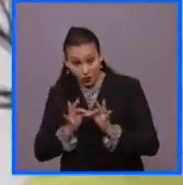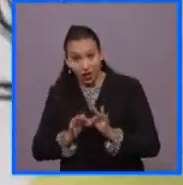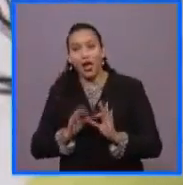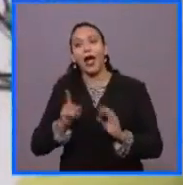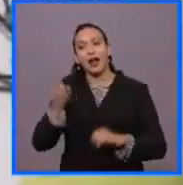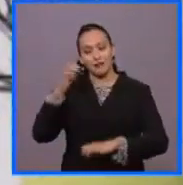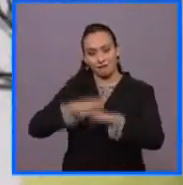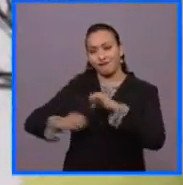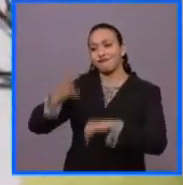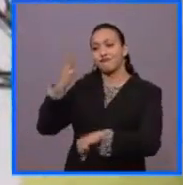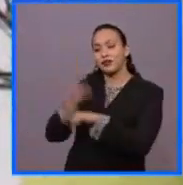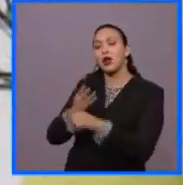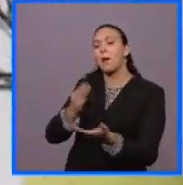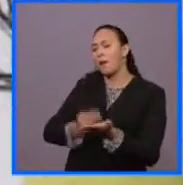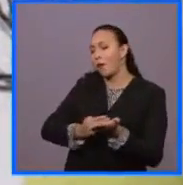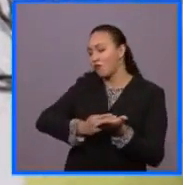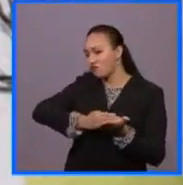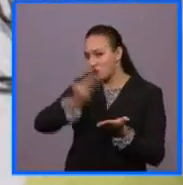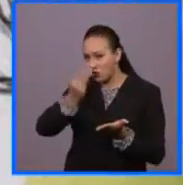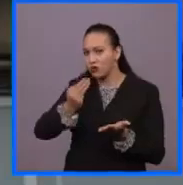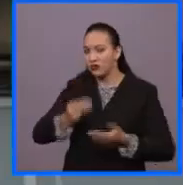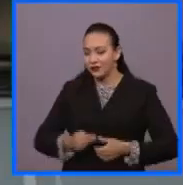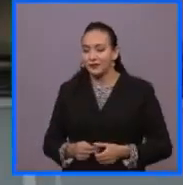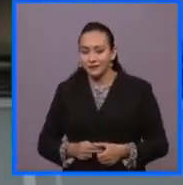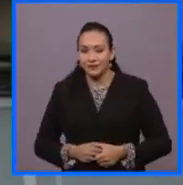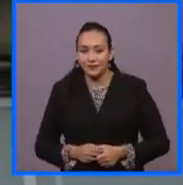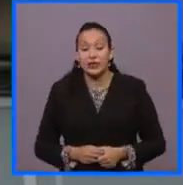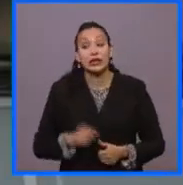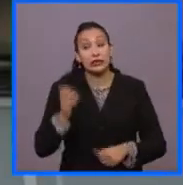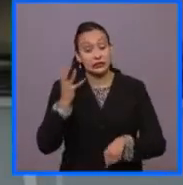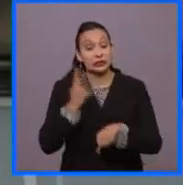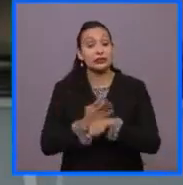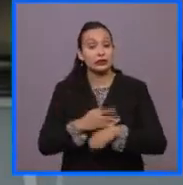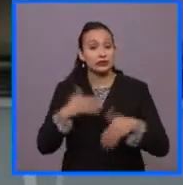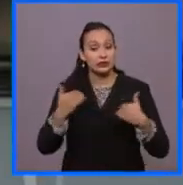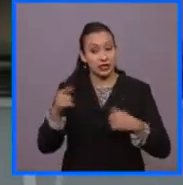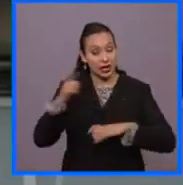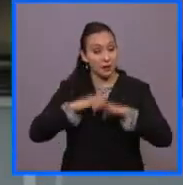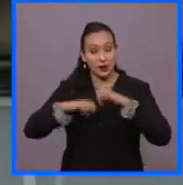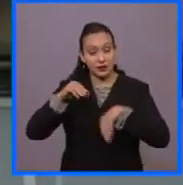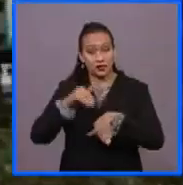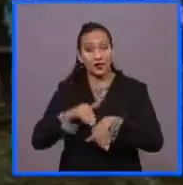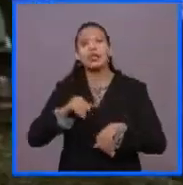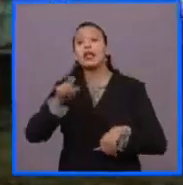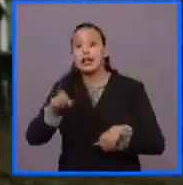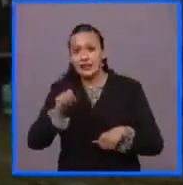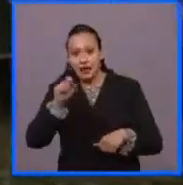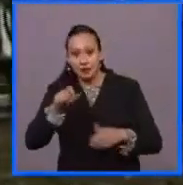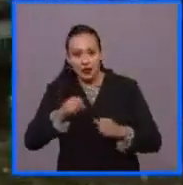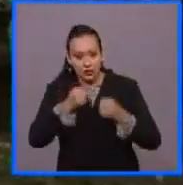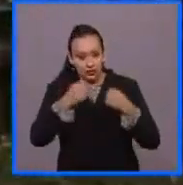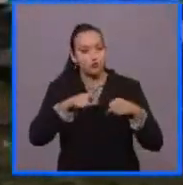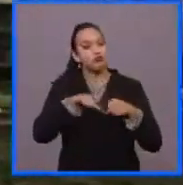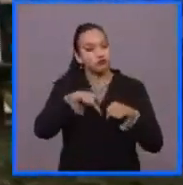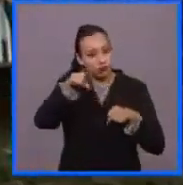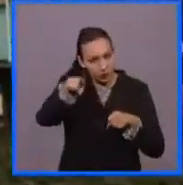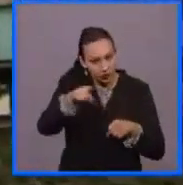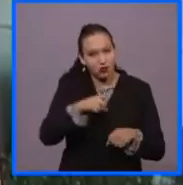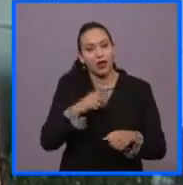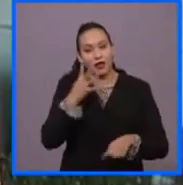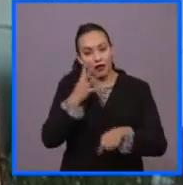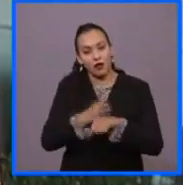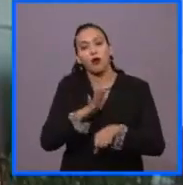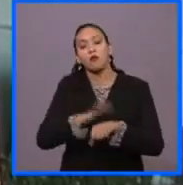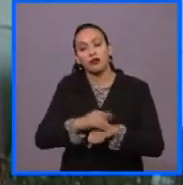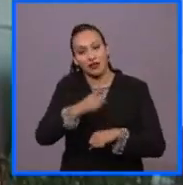será sancionada con multas y medidas correctivas, mismas que también se aplicarán al Seguro Social por omisión en el acatamiento